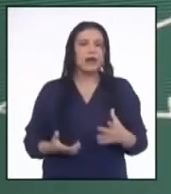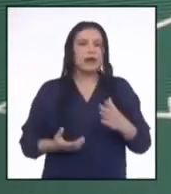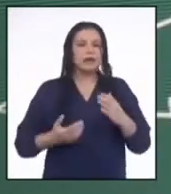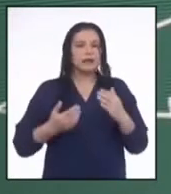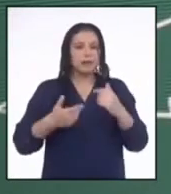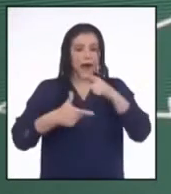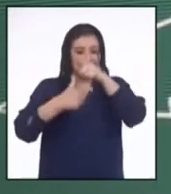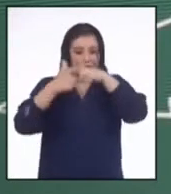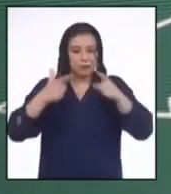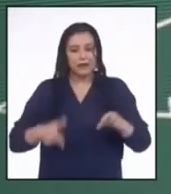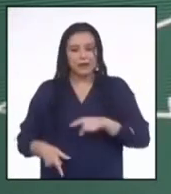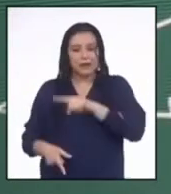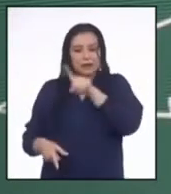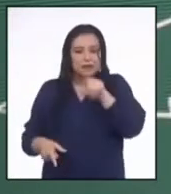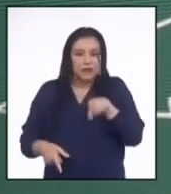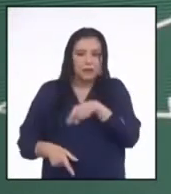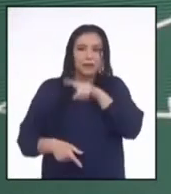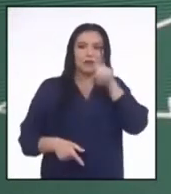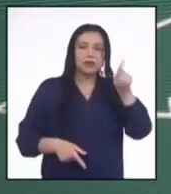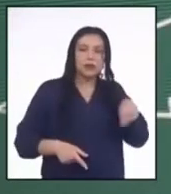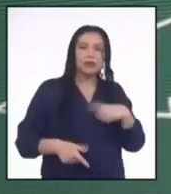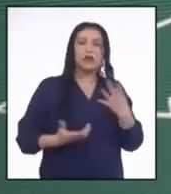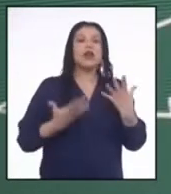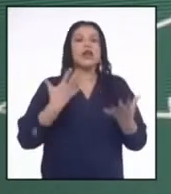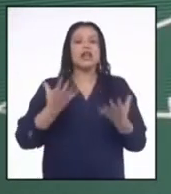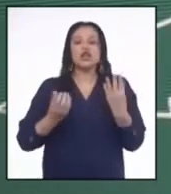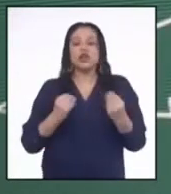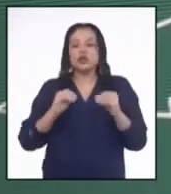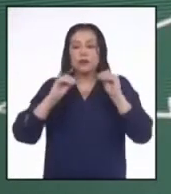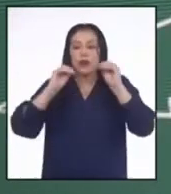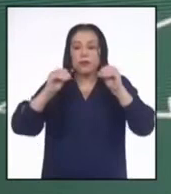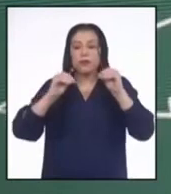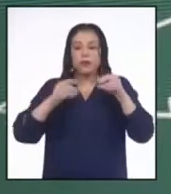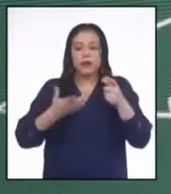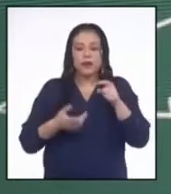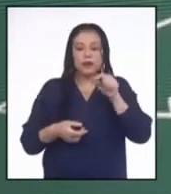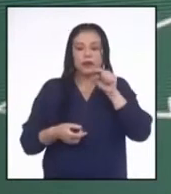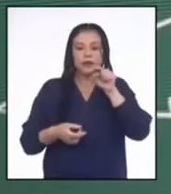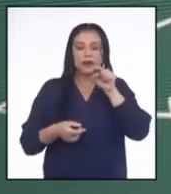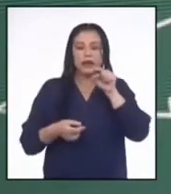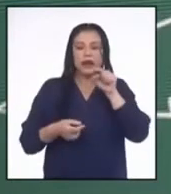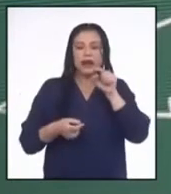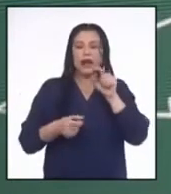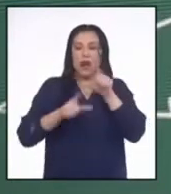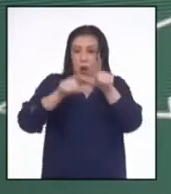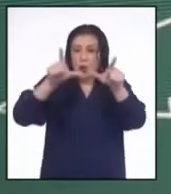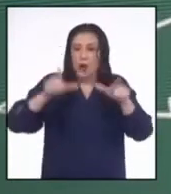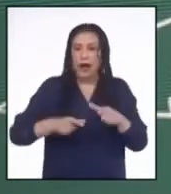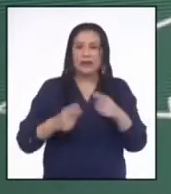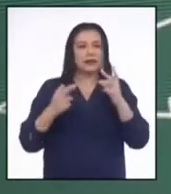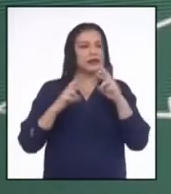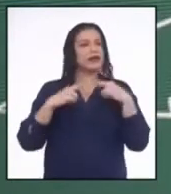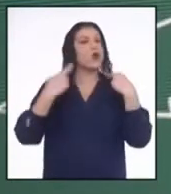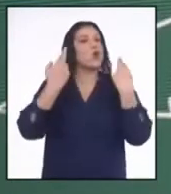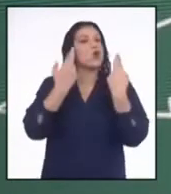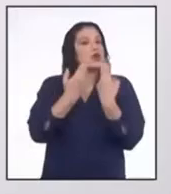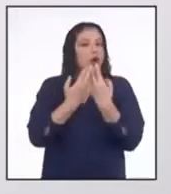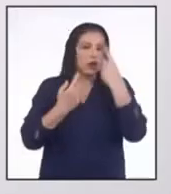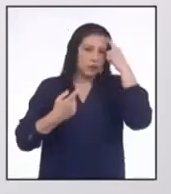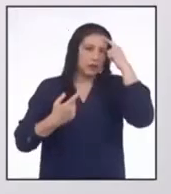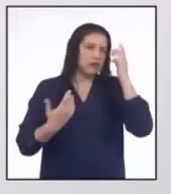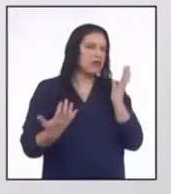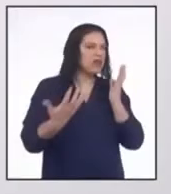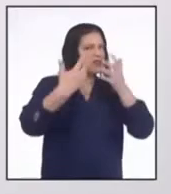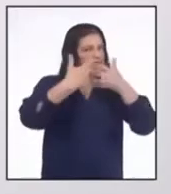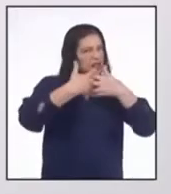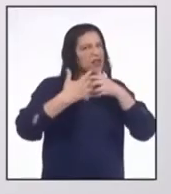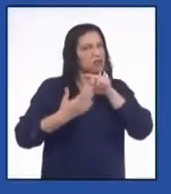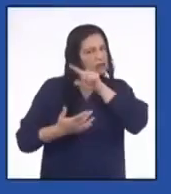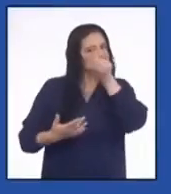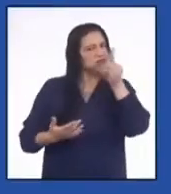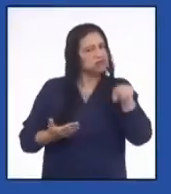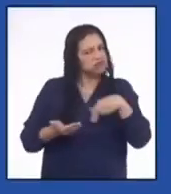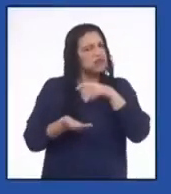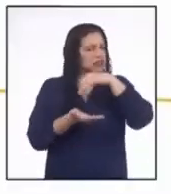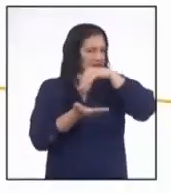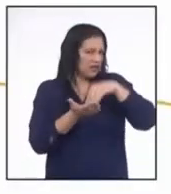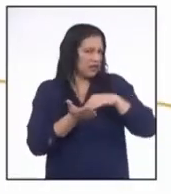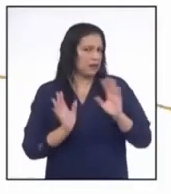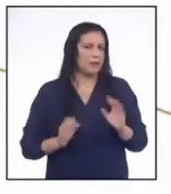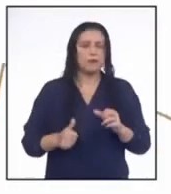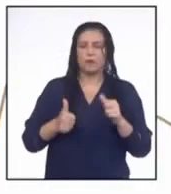circulares. Además hablan de puntos de reunión, lo cual me hace relacionarlo con el centro de estas zonas circulares. Buen